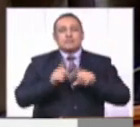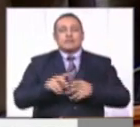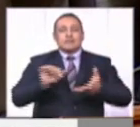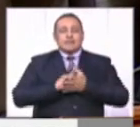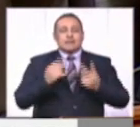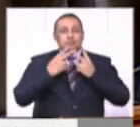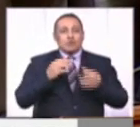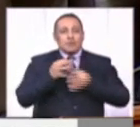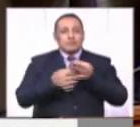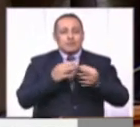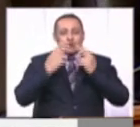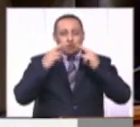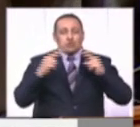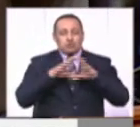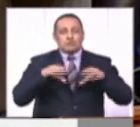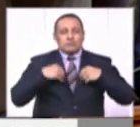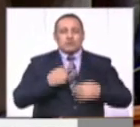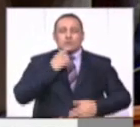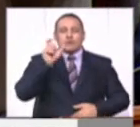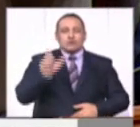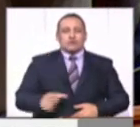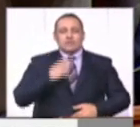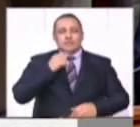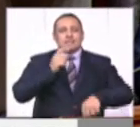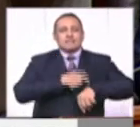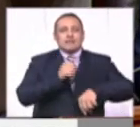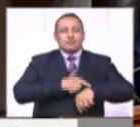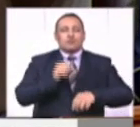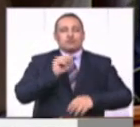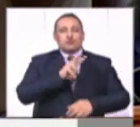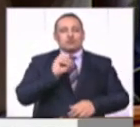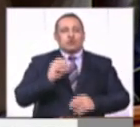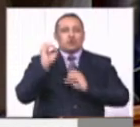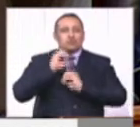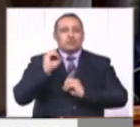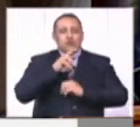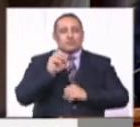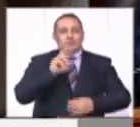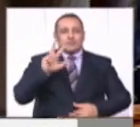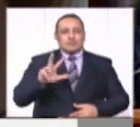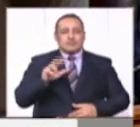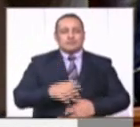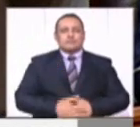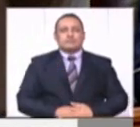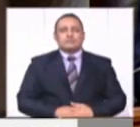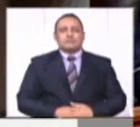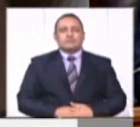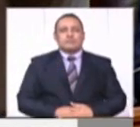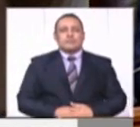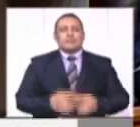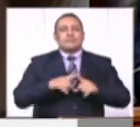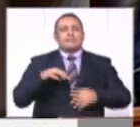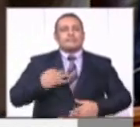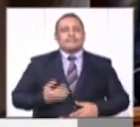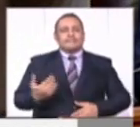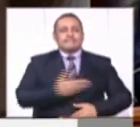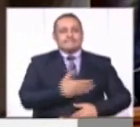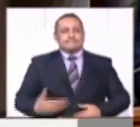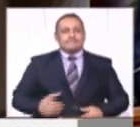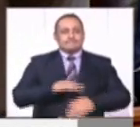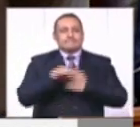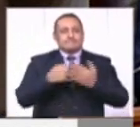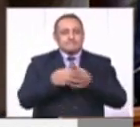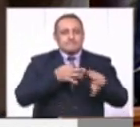conforme lo reconoce el denunciado en su escrito de fecha 2 de octubre del 2023 señor presidente sobre los